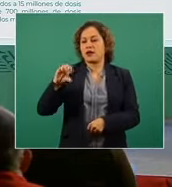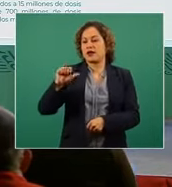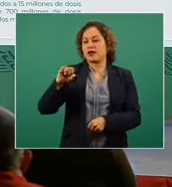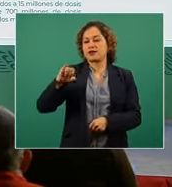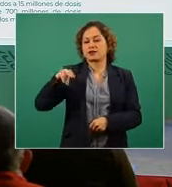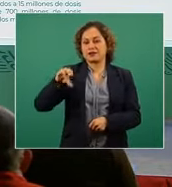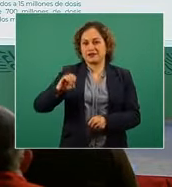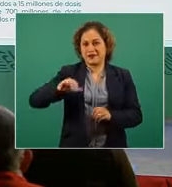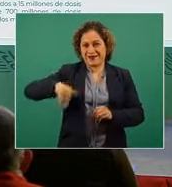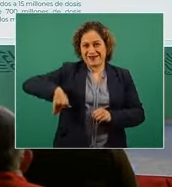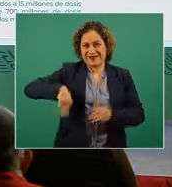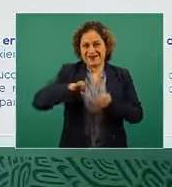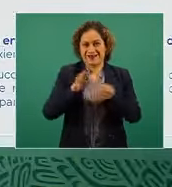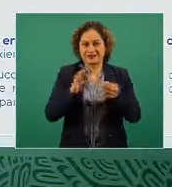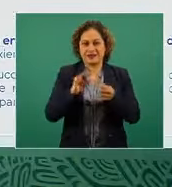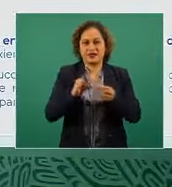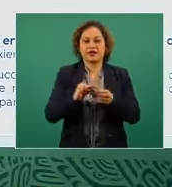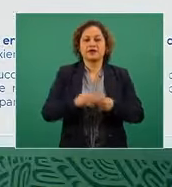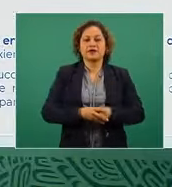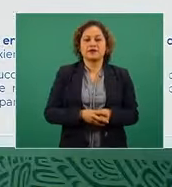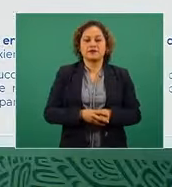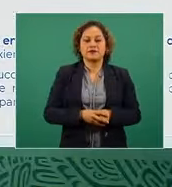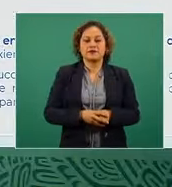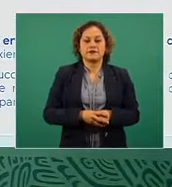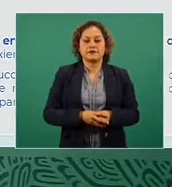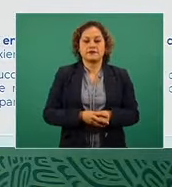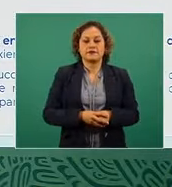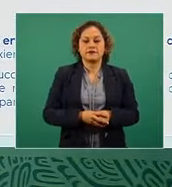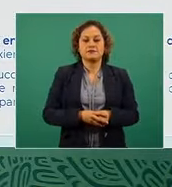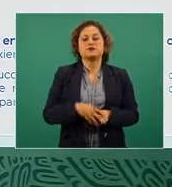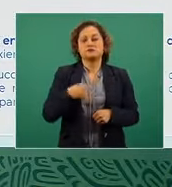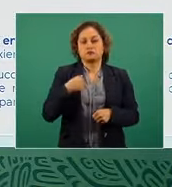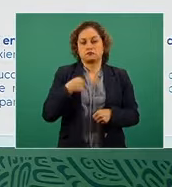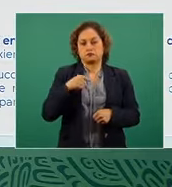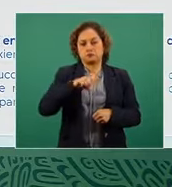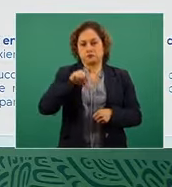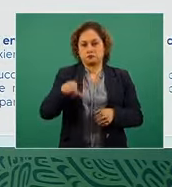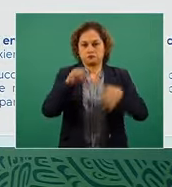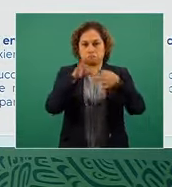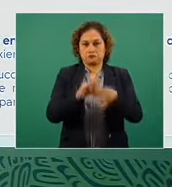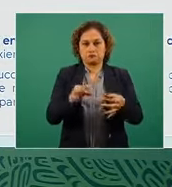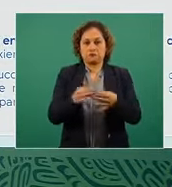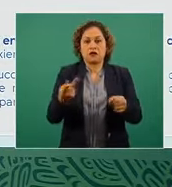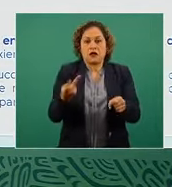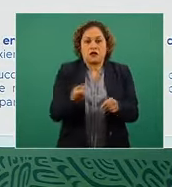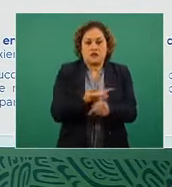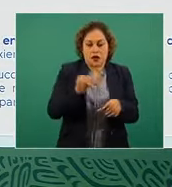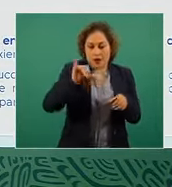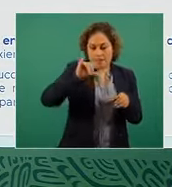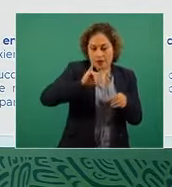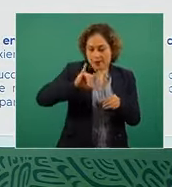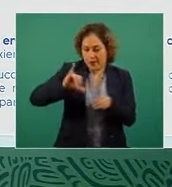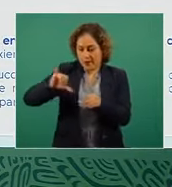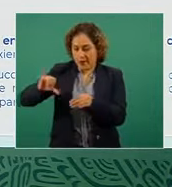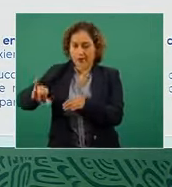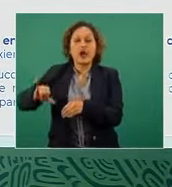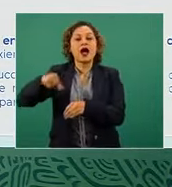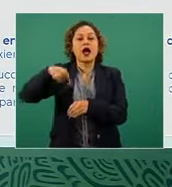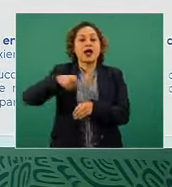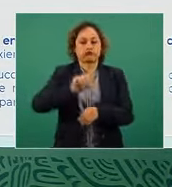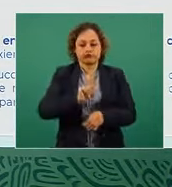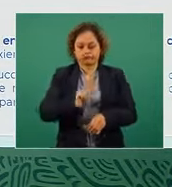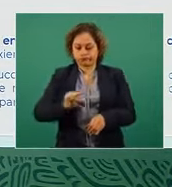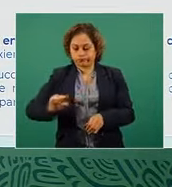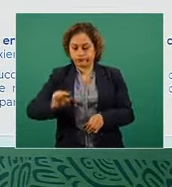ahorita. Ahora les voy a poner un reporte de cómo va este proceso, que es envasado, llenado, envasado y